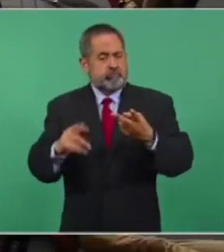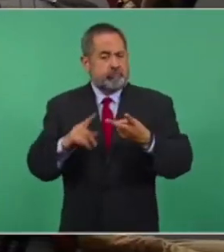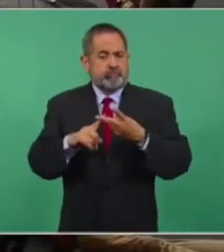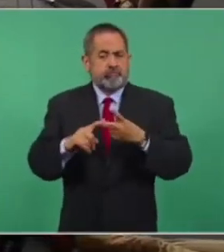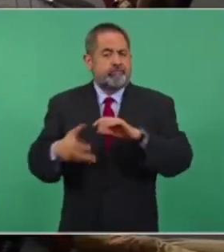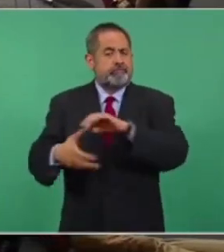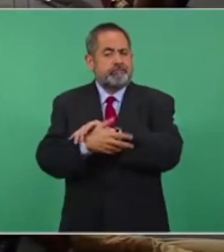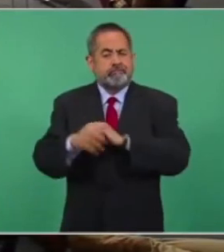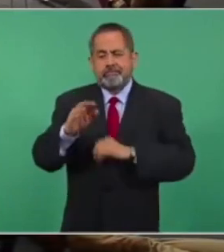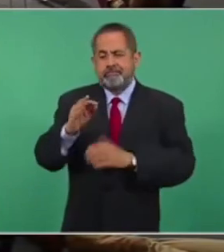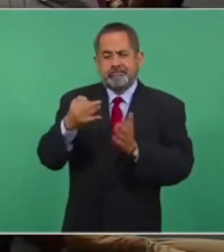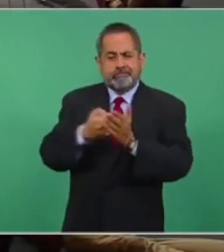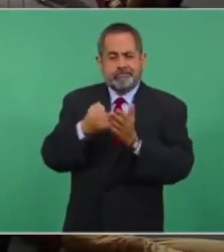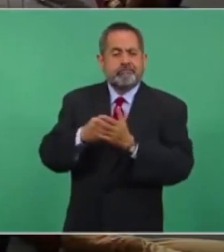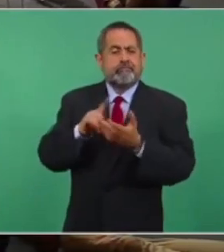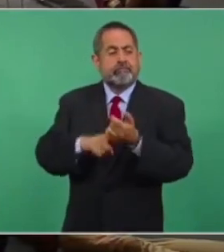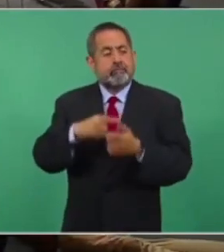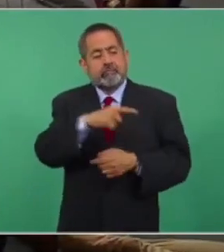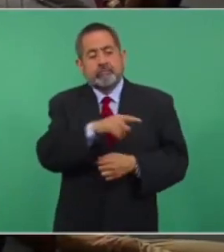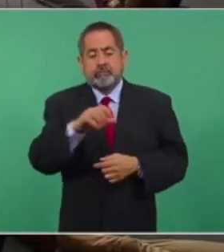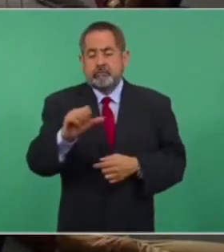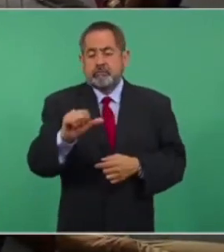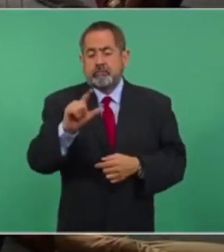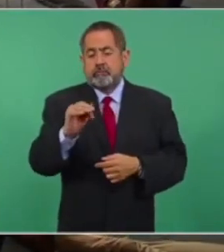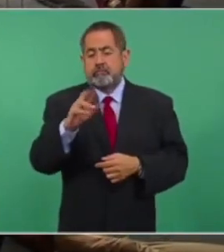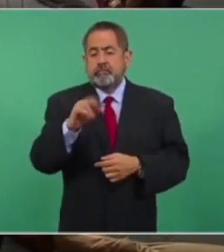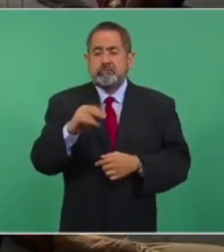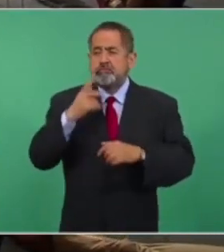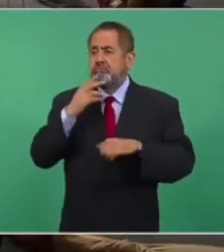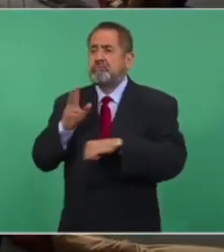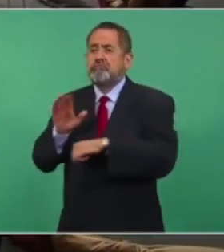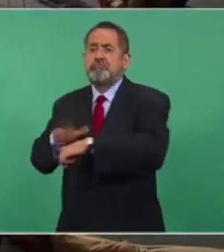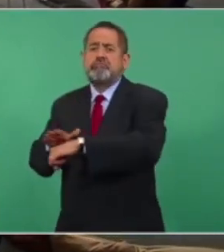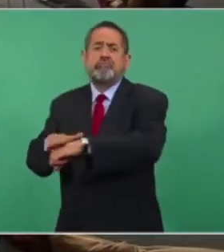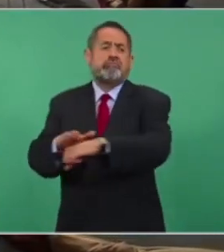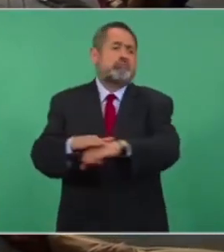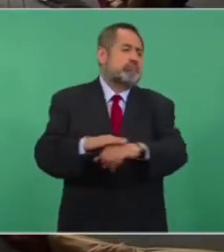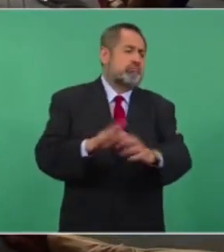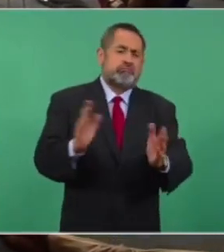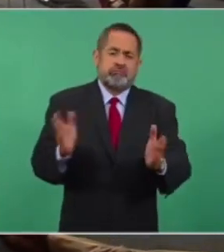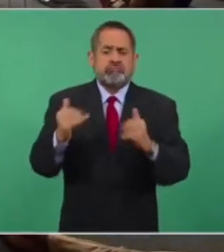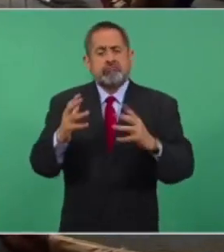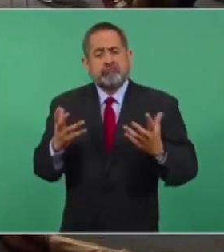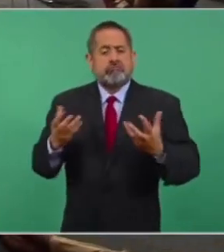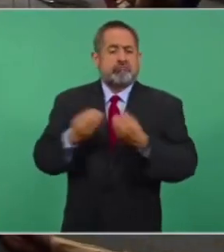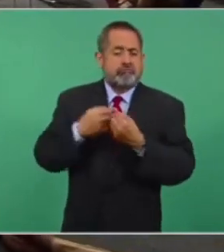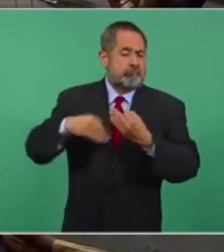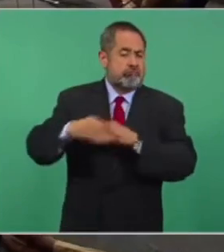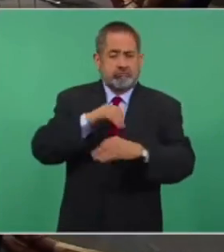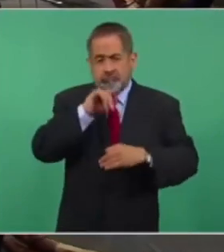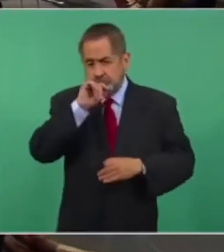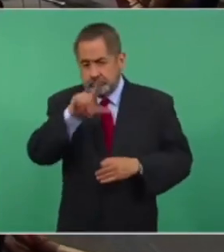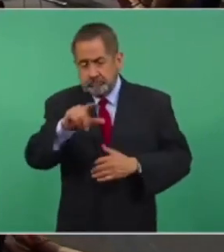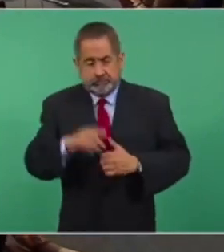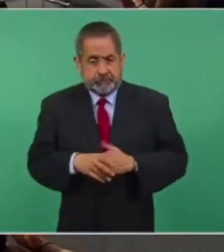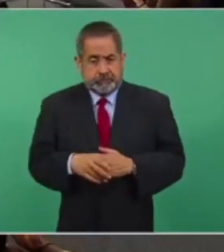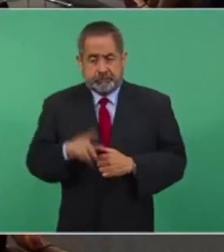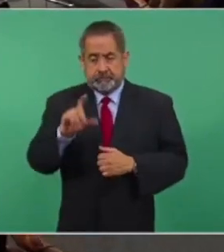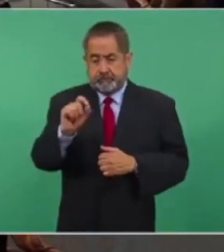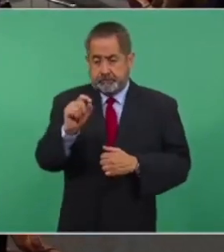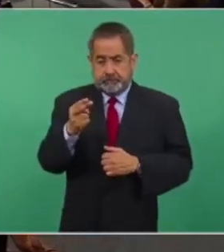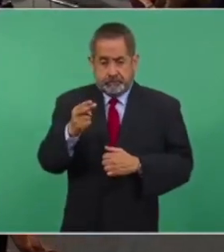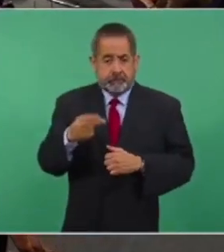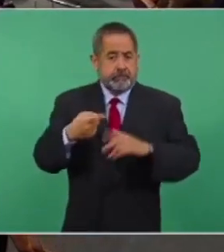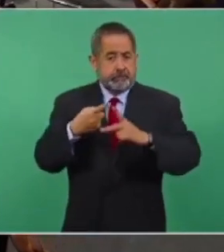que el gobernador del estado, Enrique Alfaro, ha convocado a todos los jaliscienses. El 20 de noviembre empiezan mesas